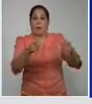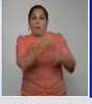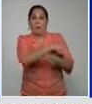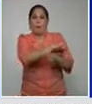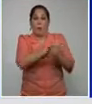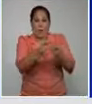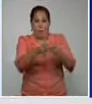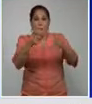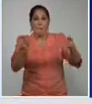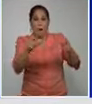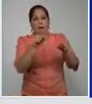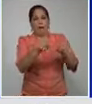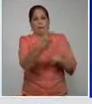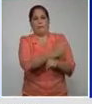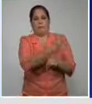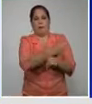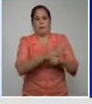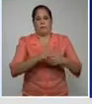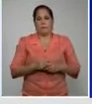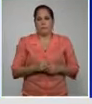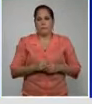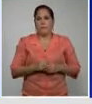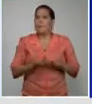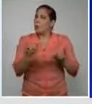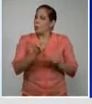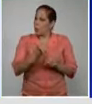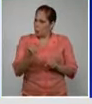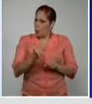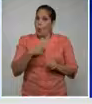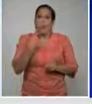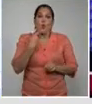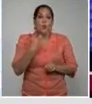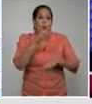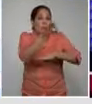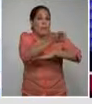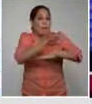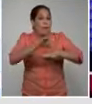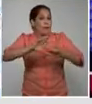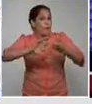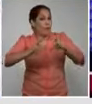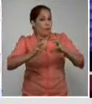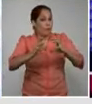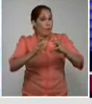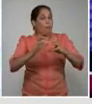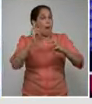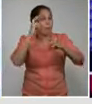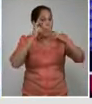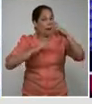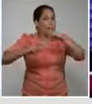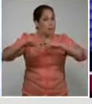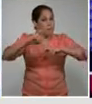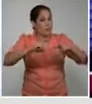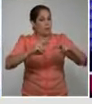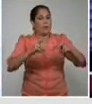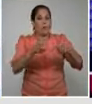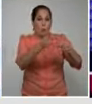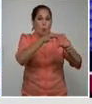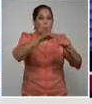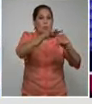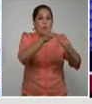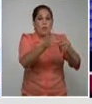mayor población. Sí, no es que coincida, es que justamente los estudios de eficacia clínica son diseñados